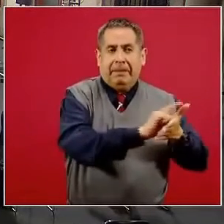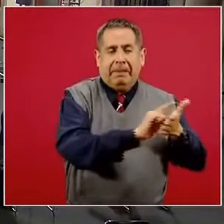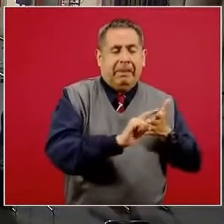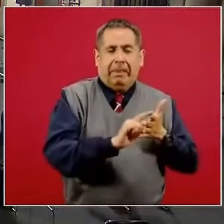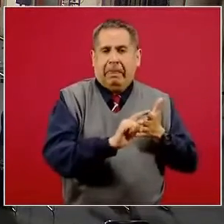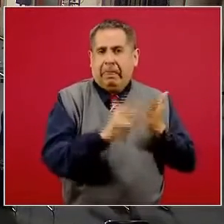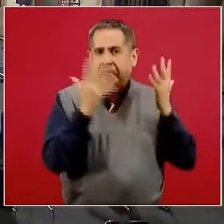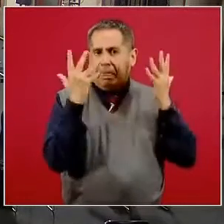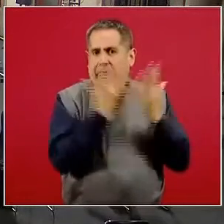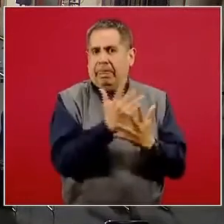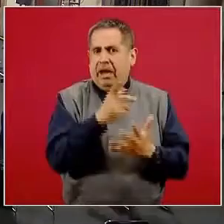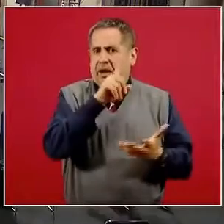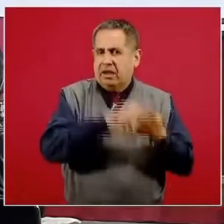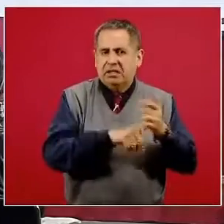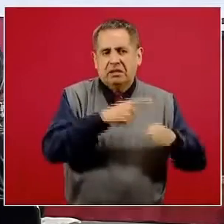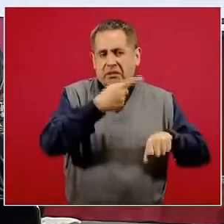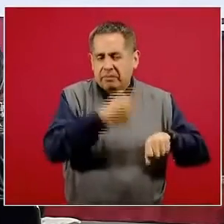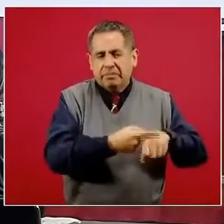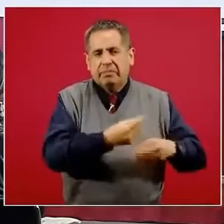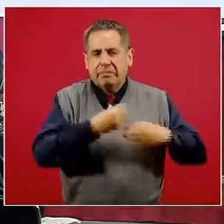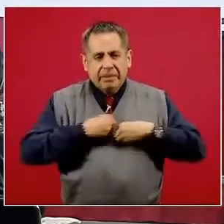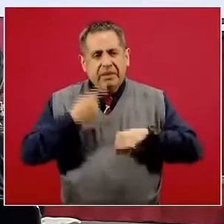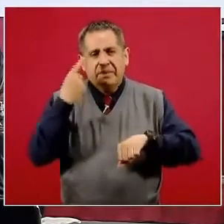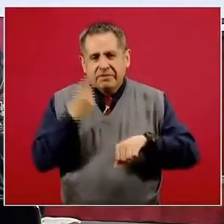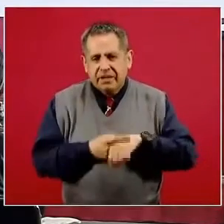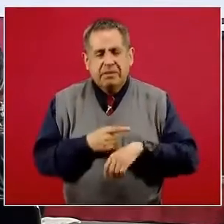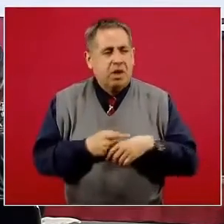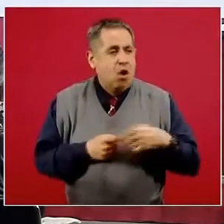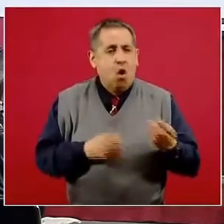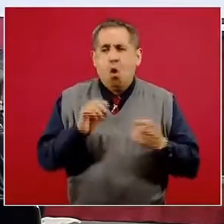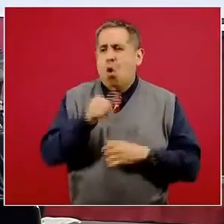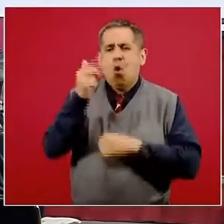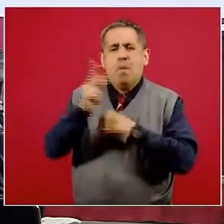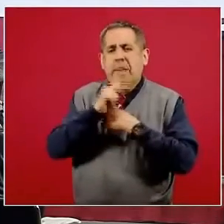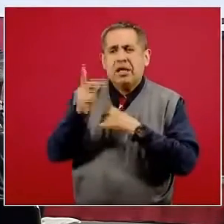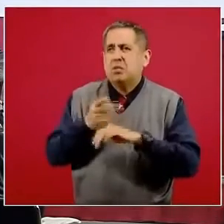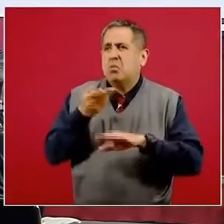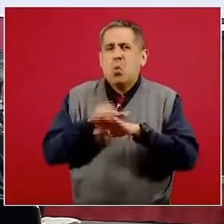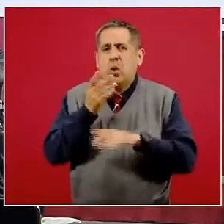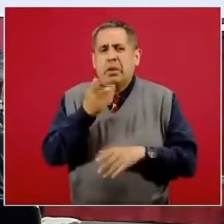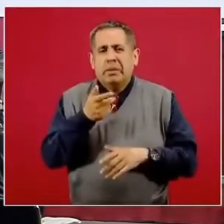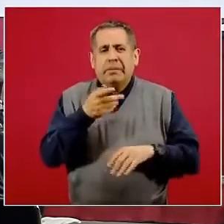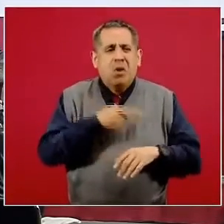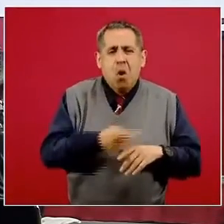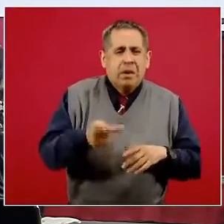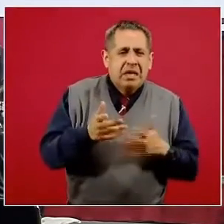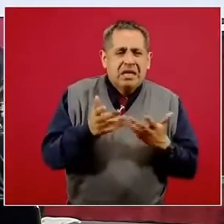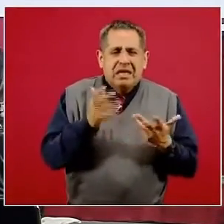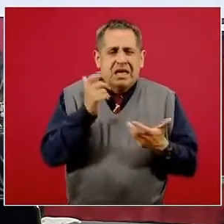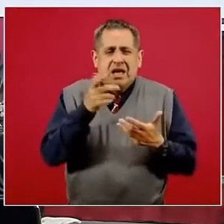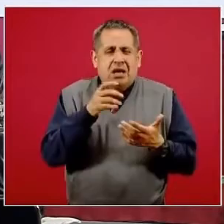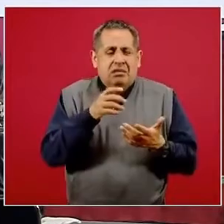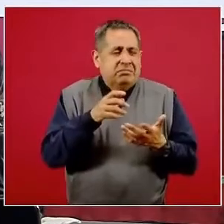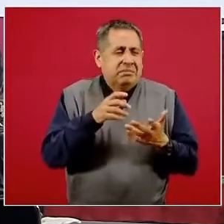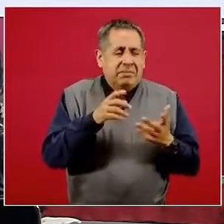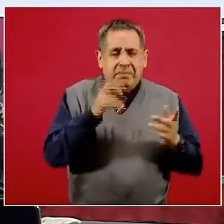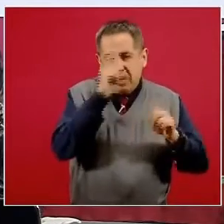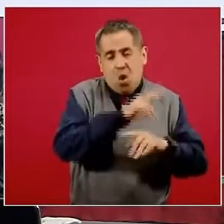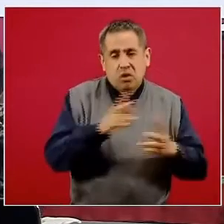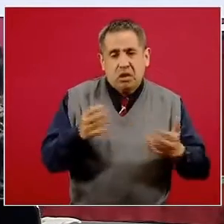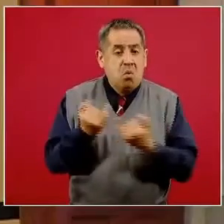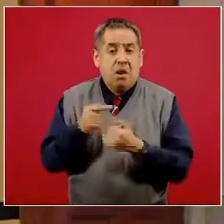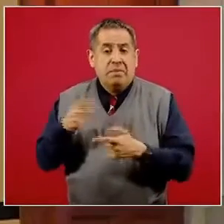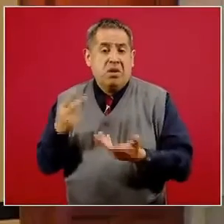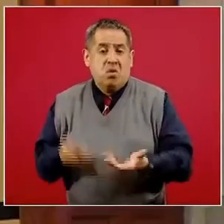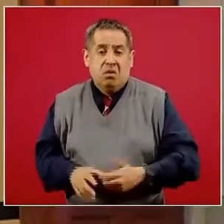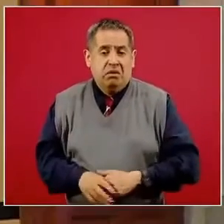población en condiciones todavía muy desfavorables sociales y económicas como es el nuestro. La que sigue,